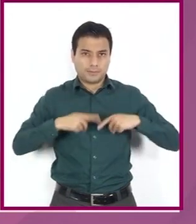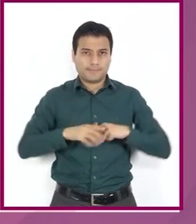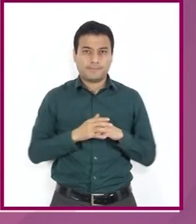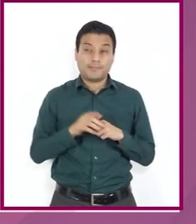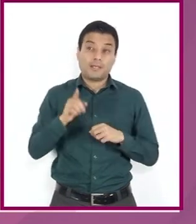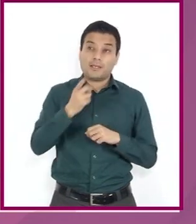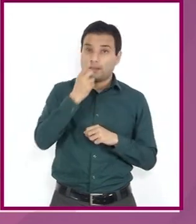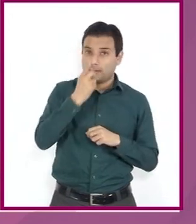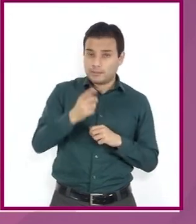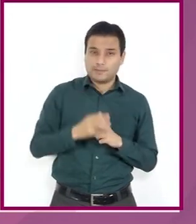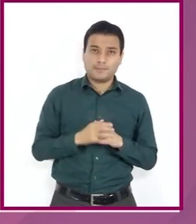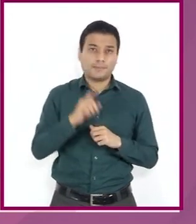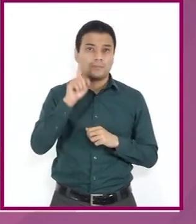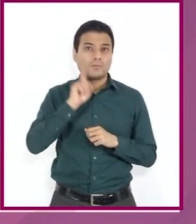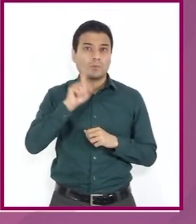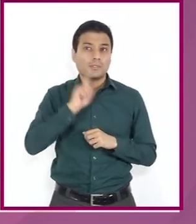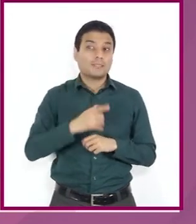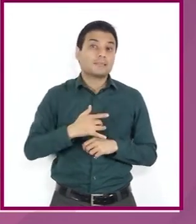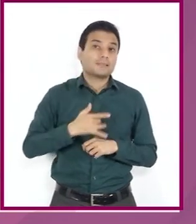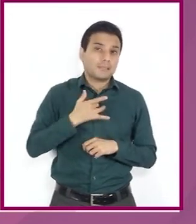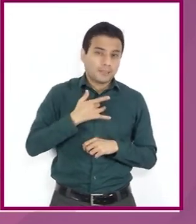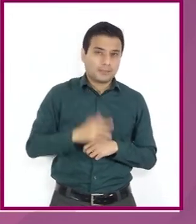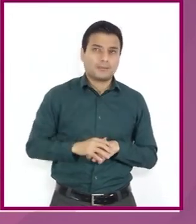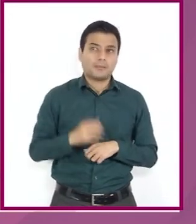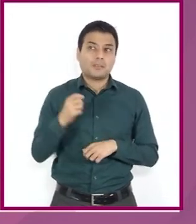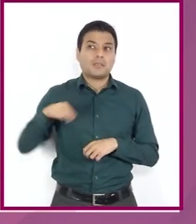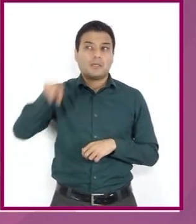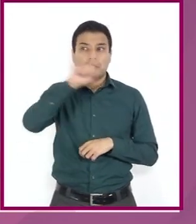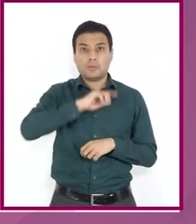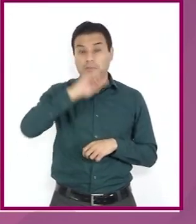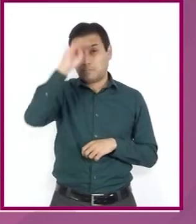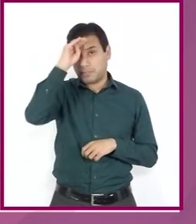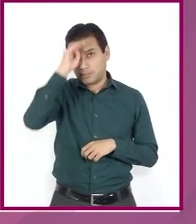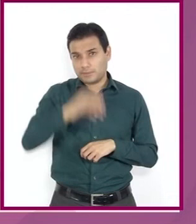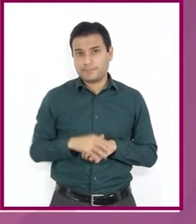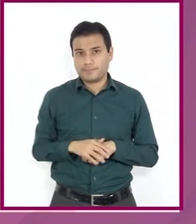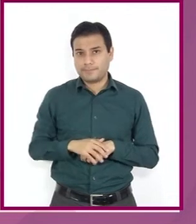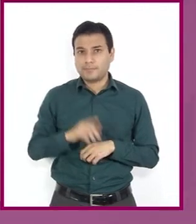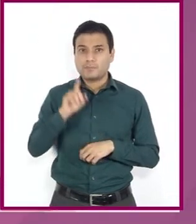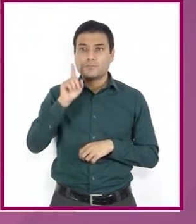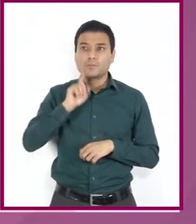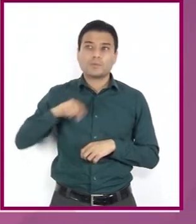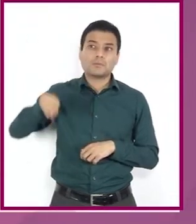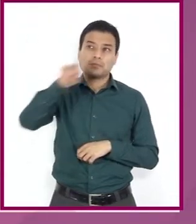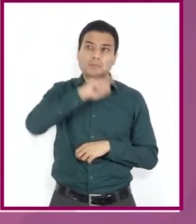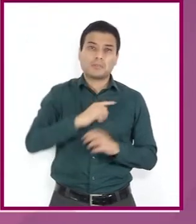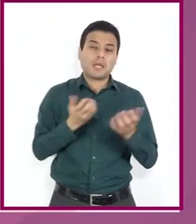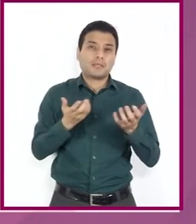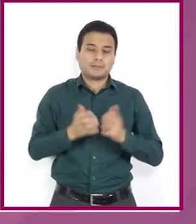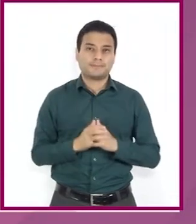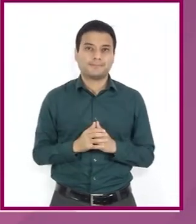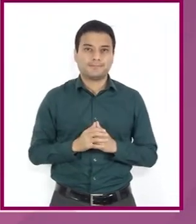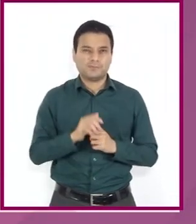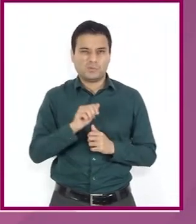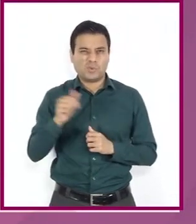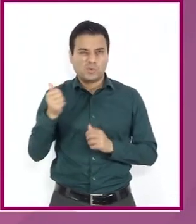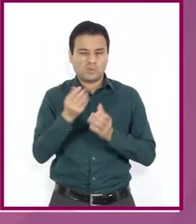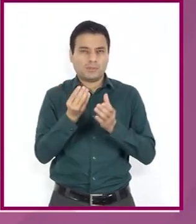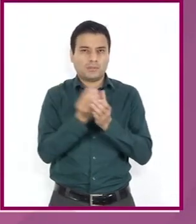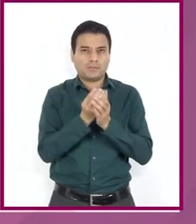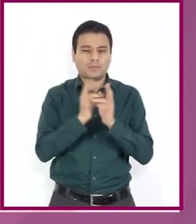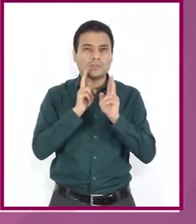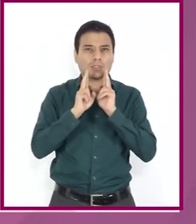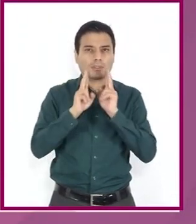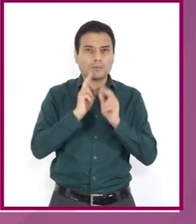que, ella siente que, ellos piensan que, ellas hacen. Otro tipo de narrador